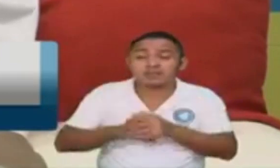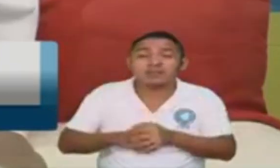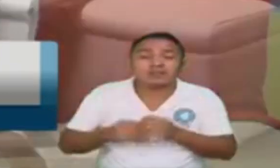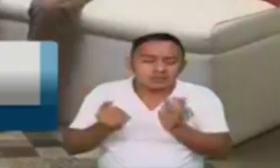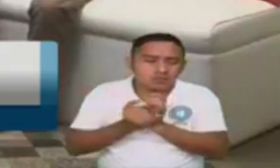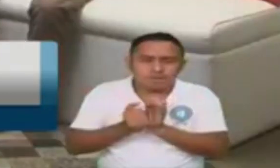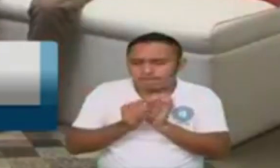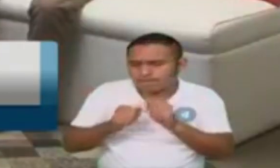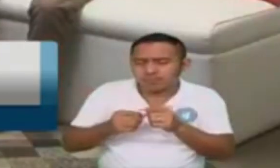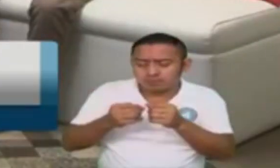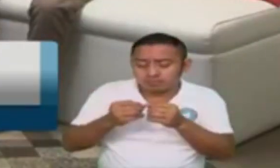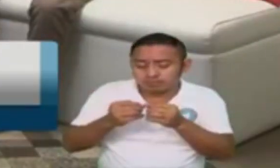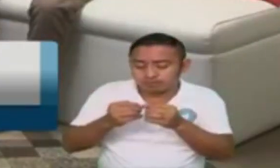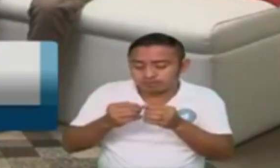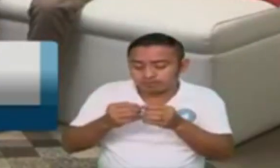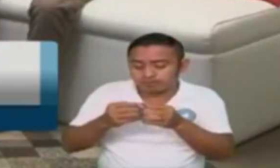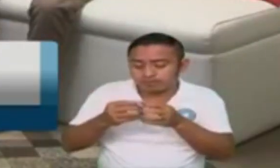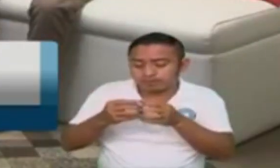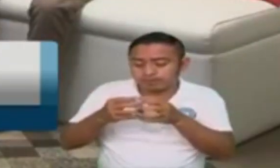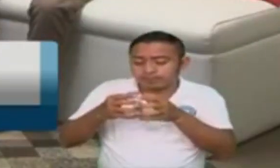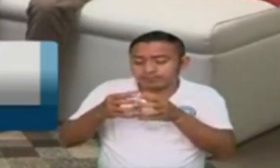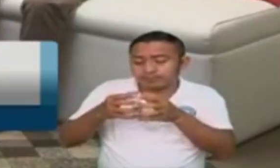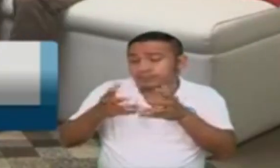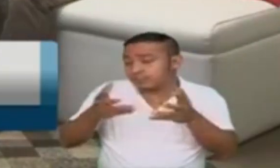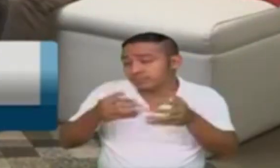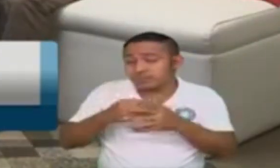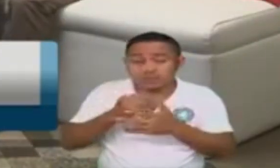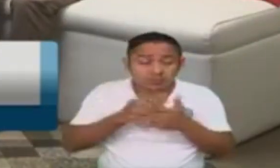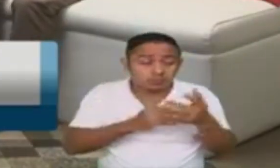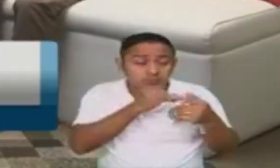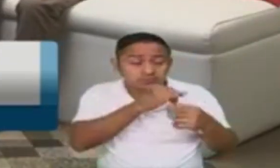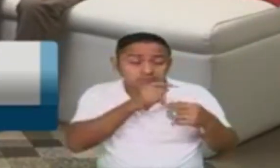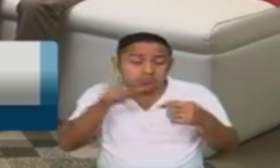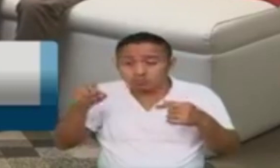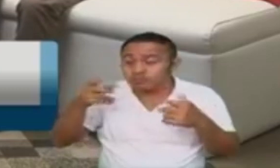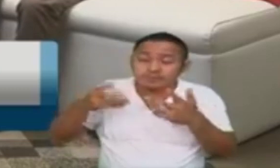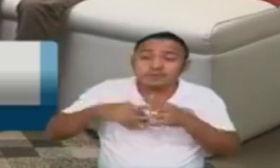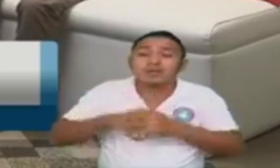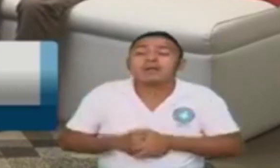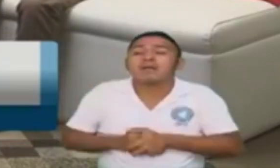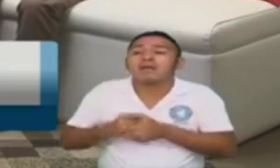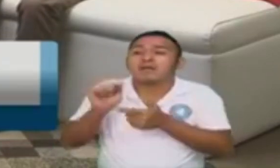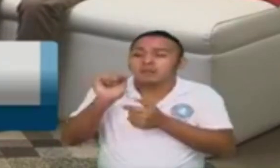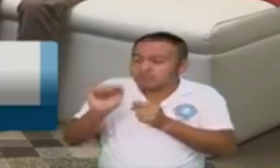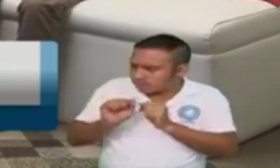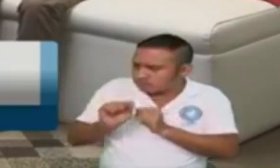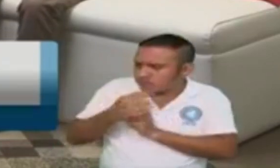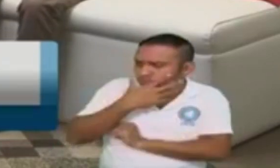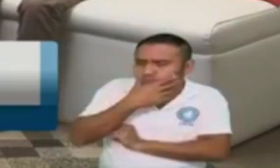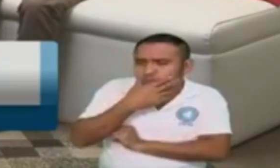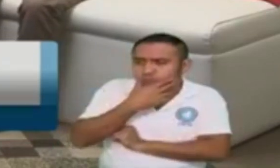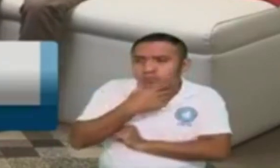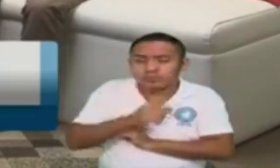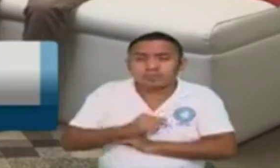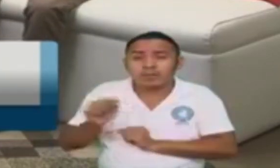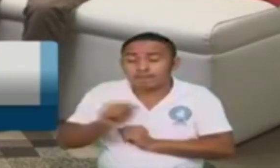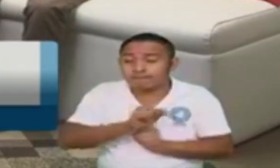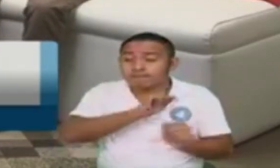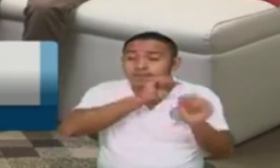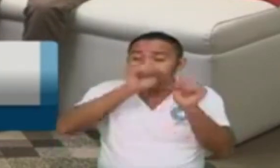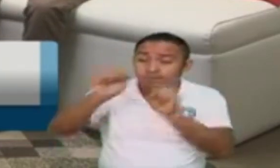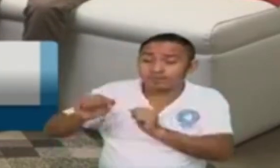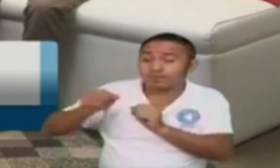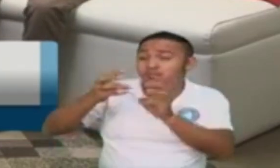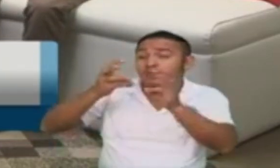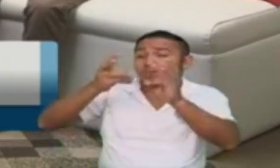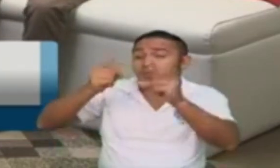pues, indistintivamente. Ahora, uno se da cuenta, uno confirma eso cuando envía a medir las hormonas que